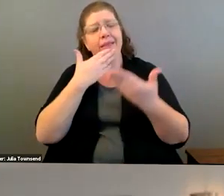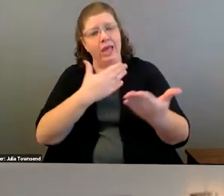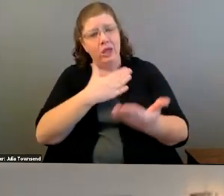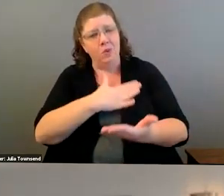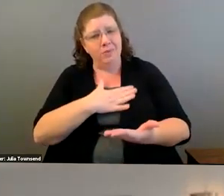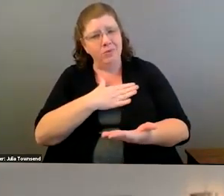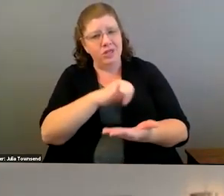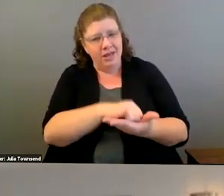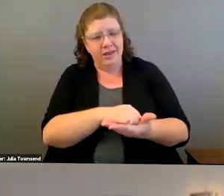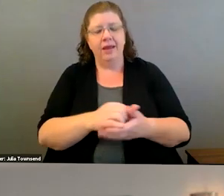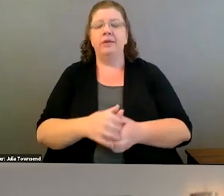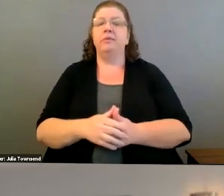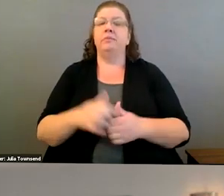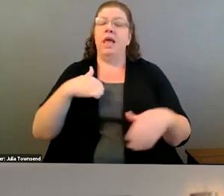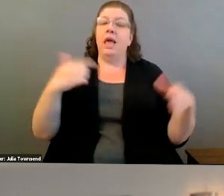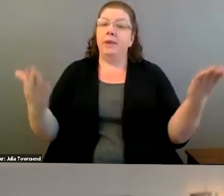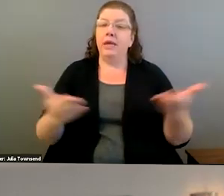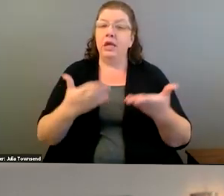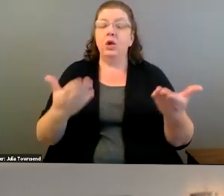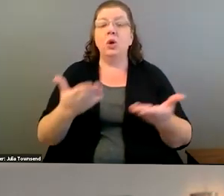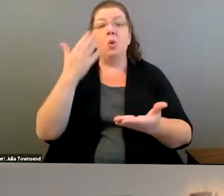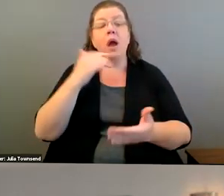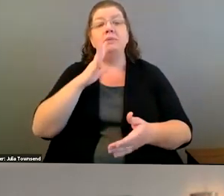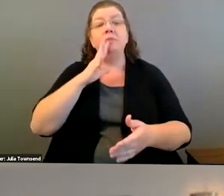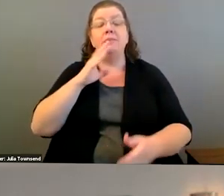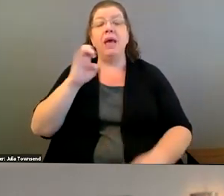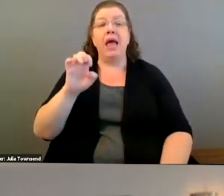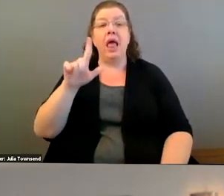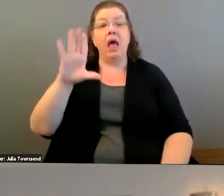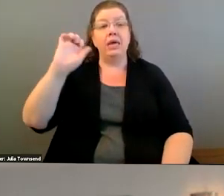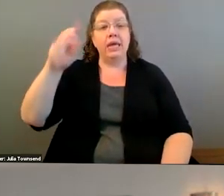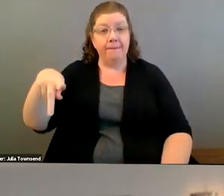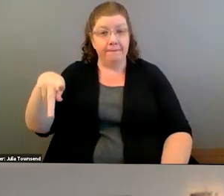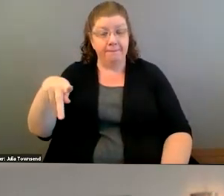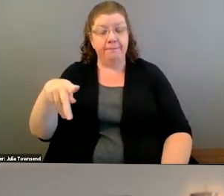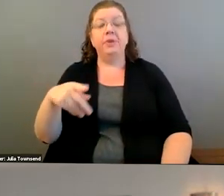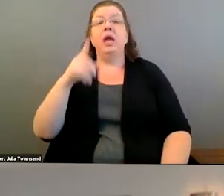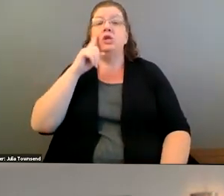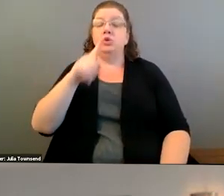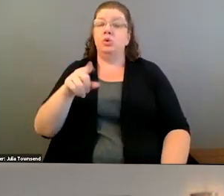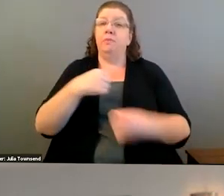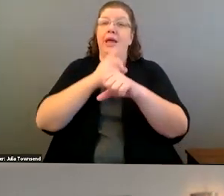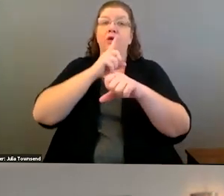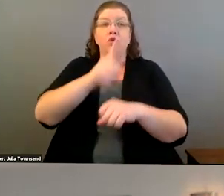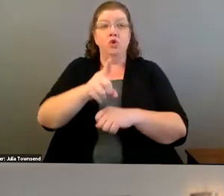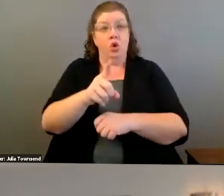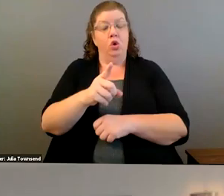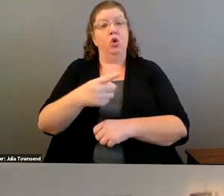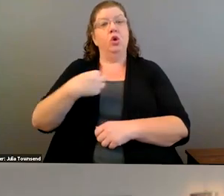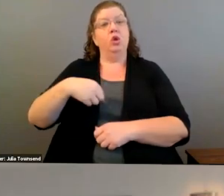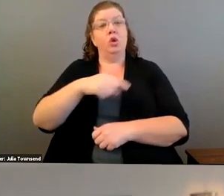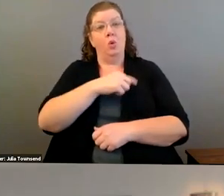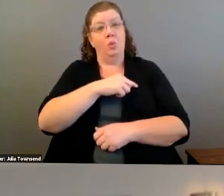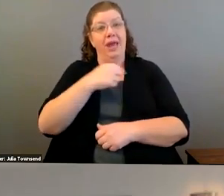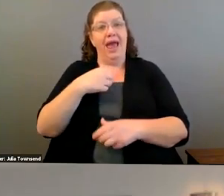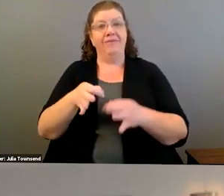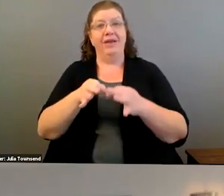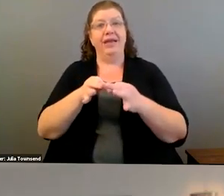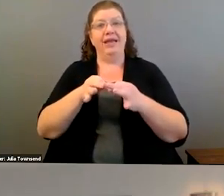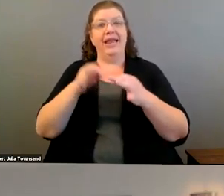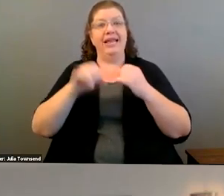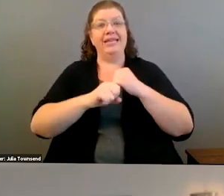su esfuerzo estoy aquí para hablar acerca del aucas y para asegurarme de que tenemos una